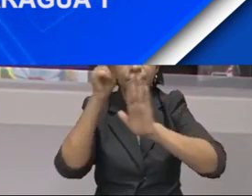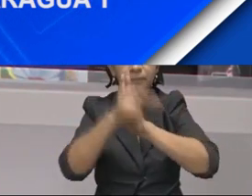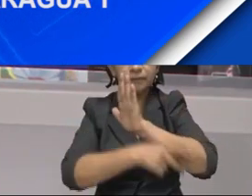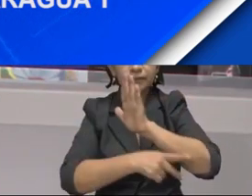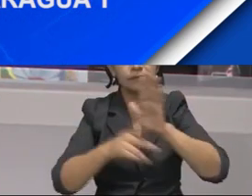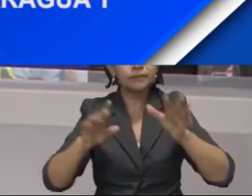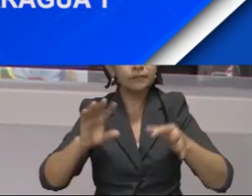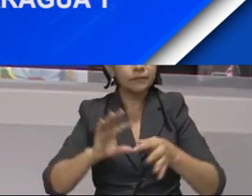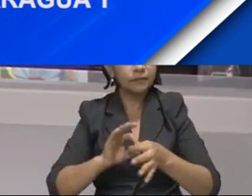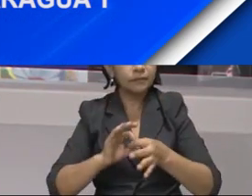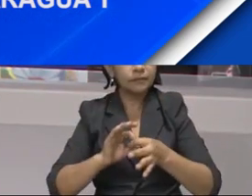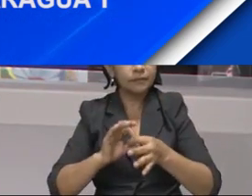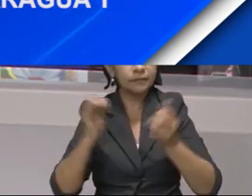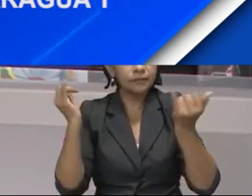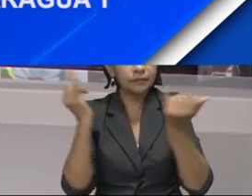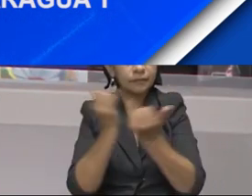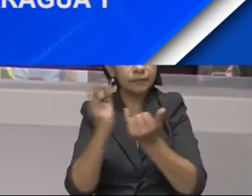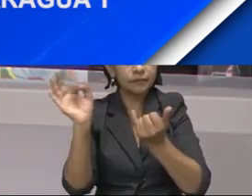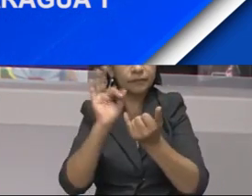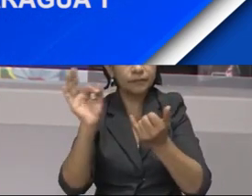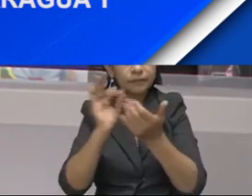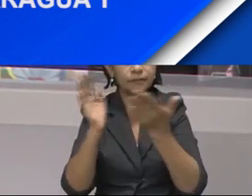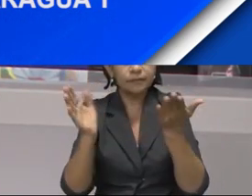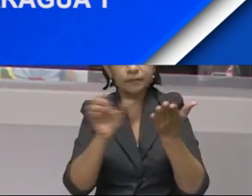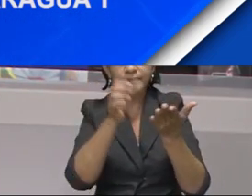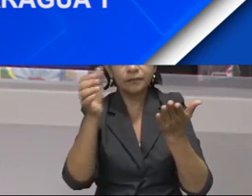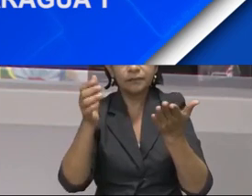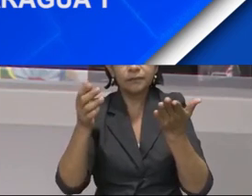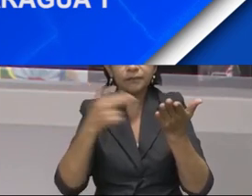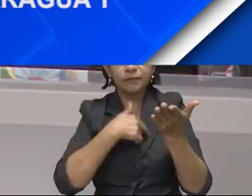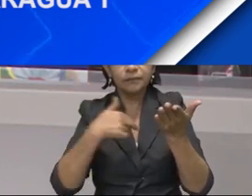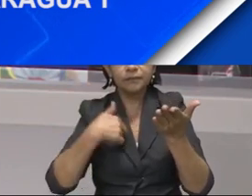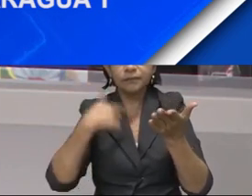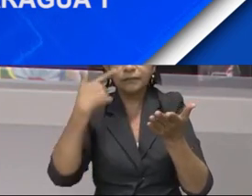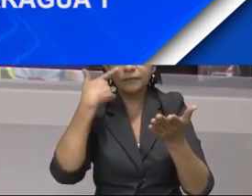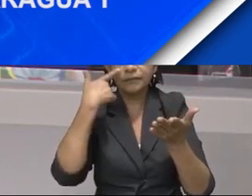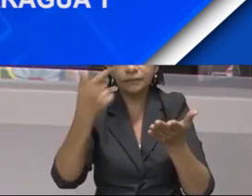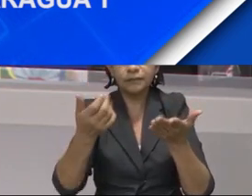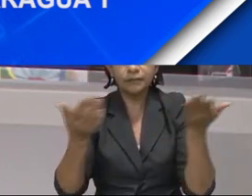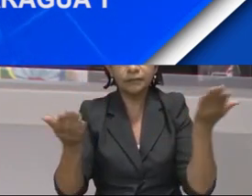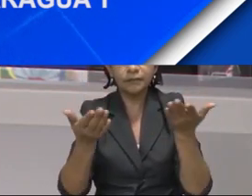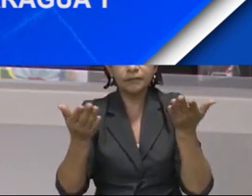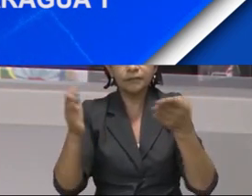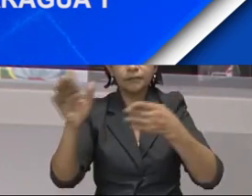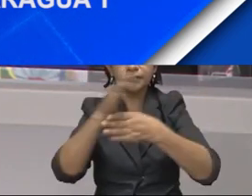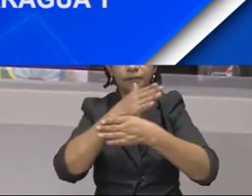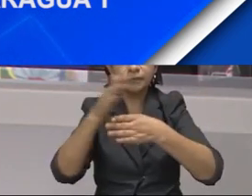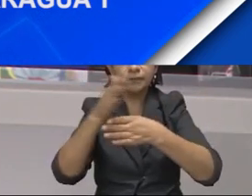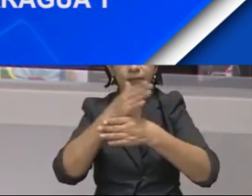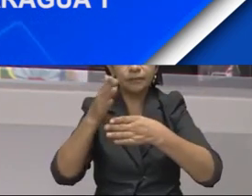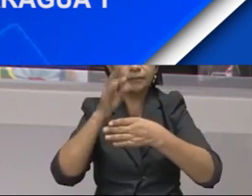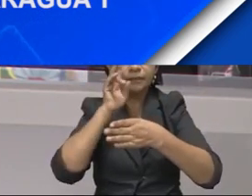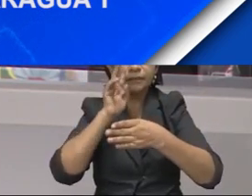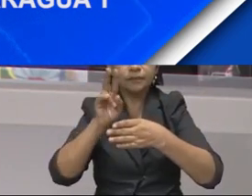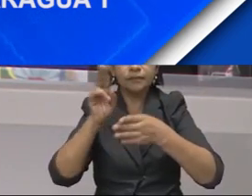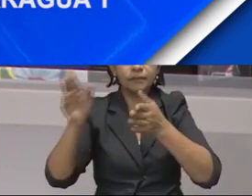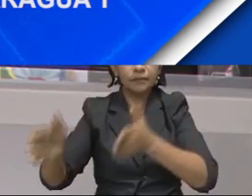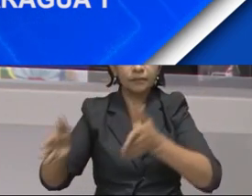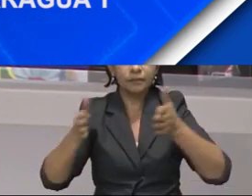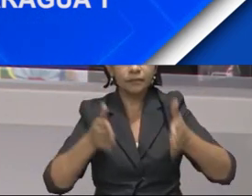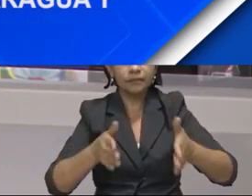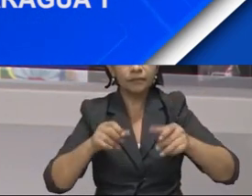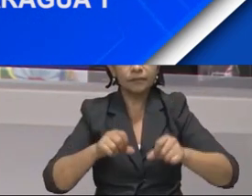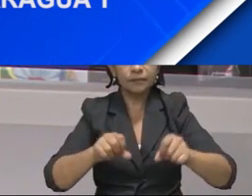partes. Asimismo, las administraciones aduaneras reconocerán los medios de identificación aduanera de